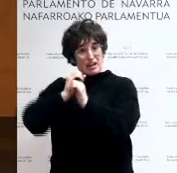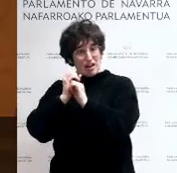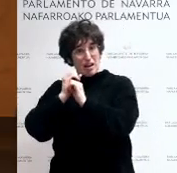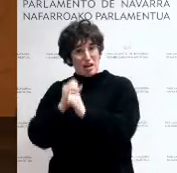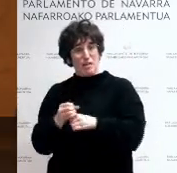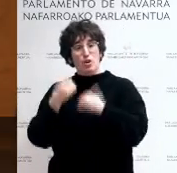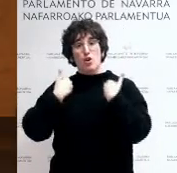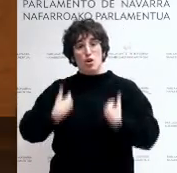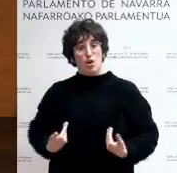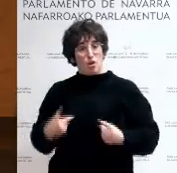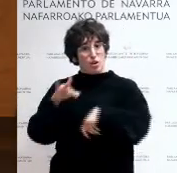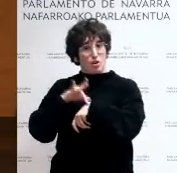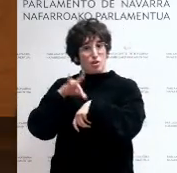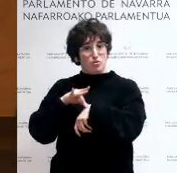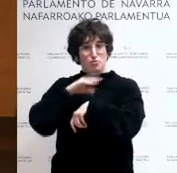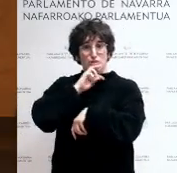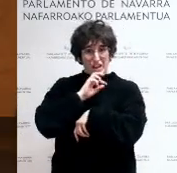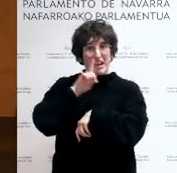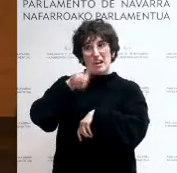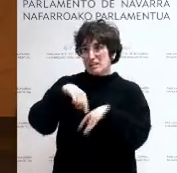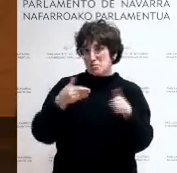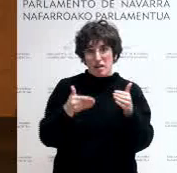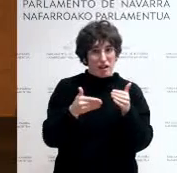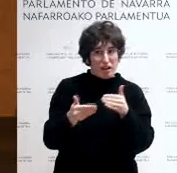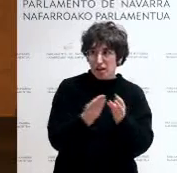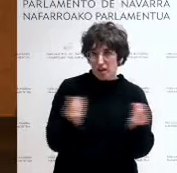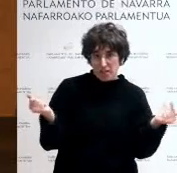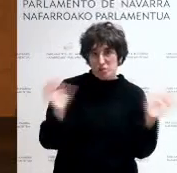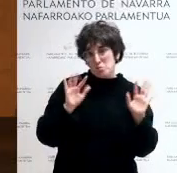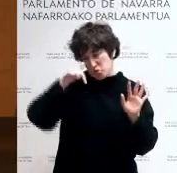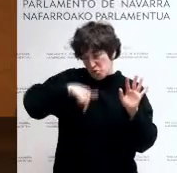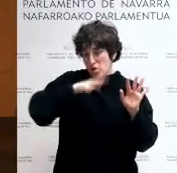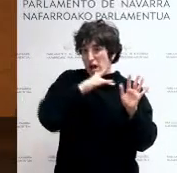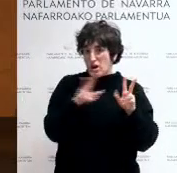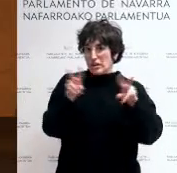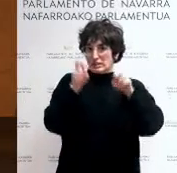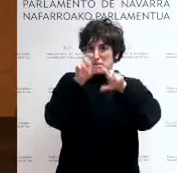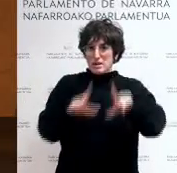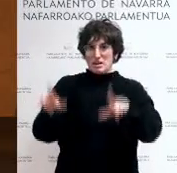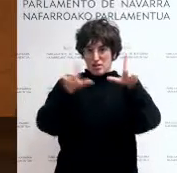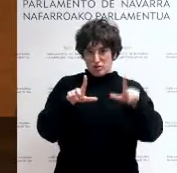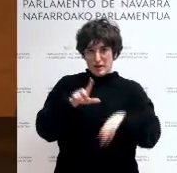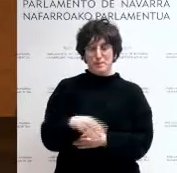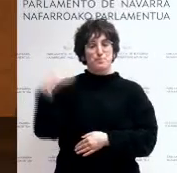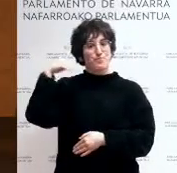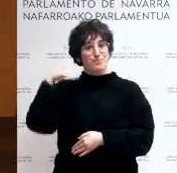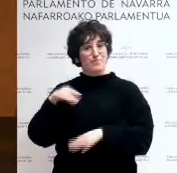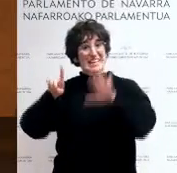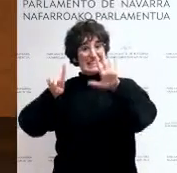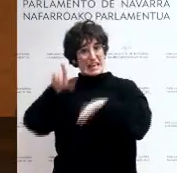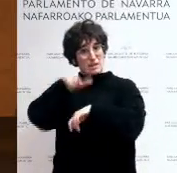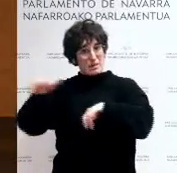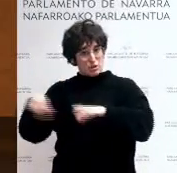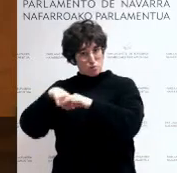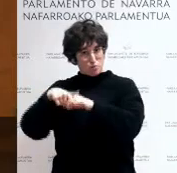Reina Sofía de Tudela. Podríamos hablar de muchas cosas. Hoy vamos a hablar de radiología. En Estella, de 6 radiólogos, hay solo 1 trabajando.